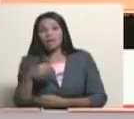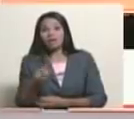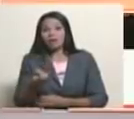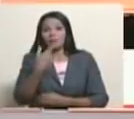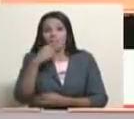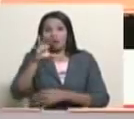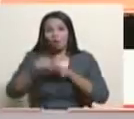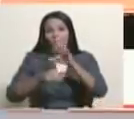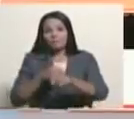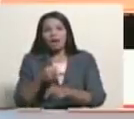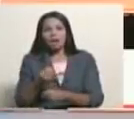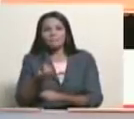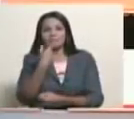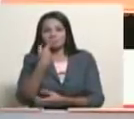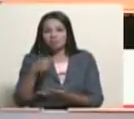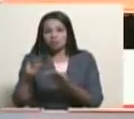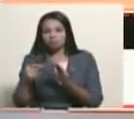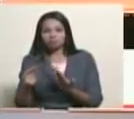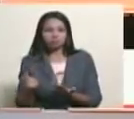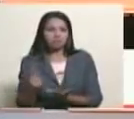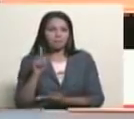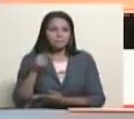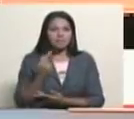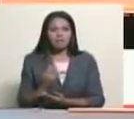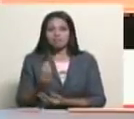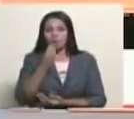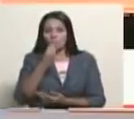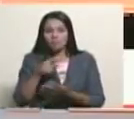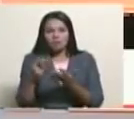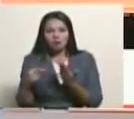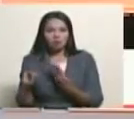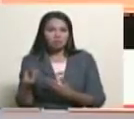insumos para la agroindustria, de alimentos.